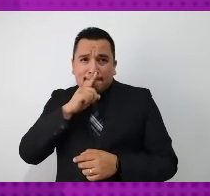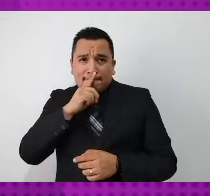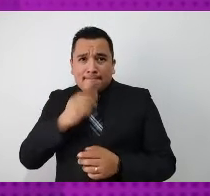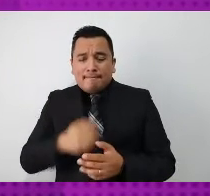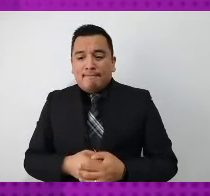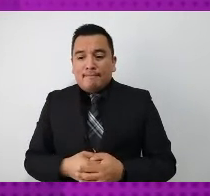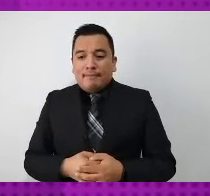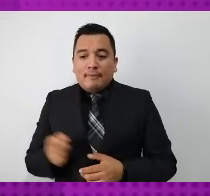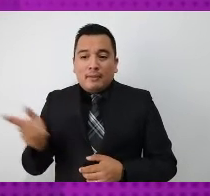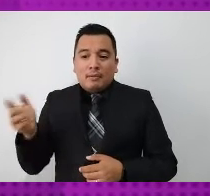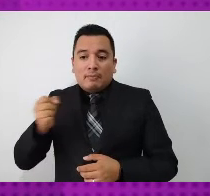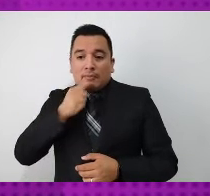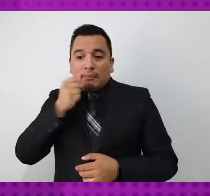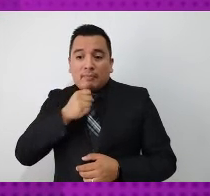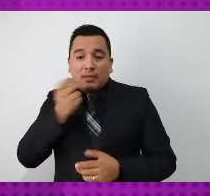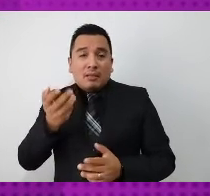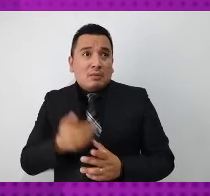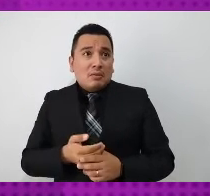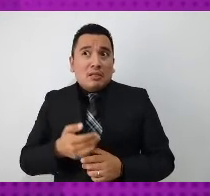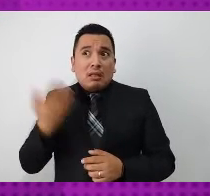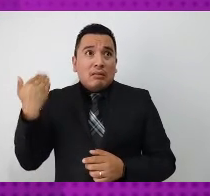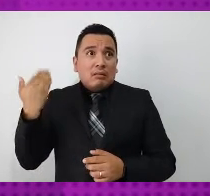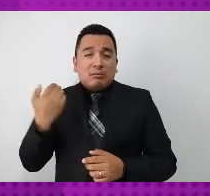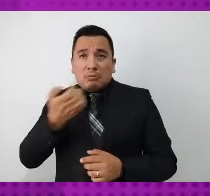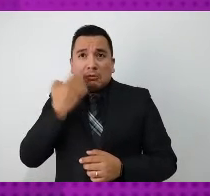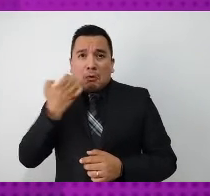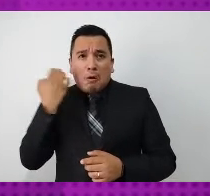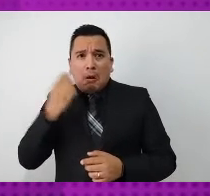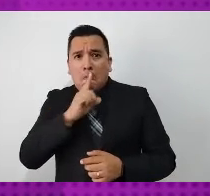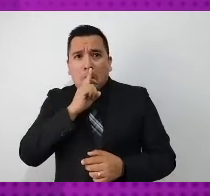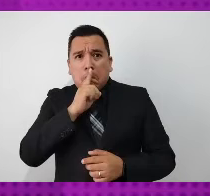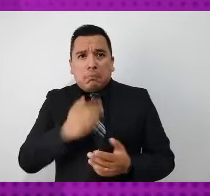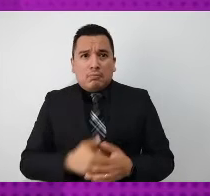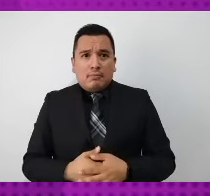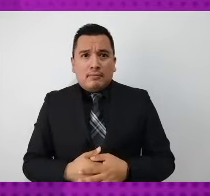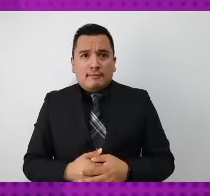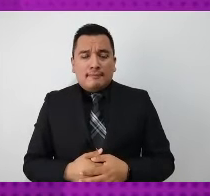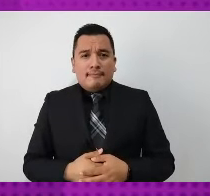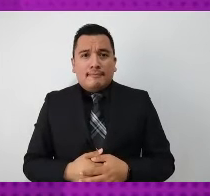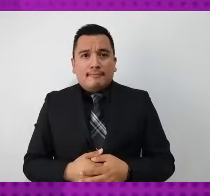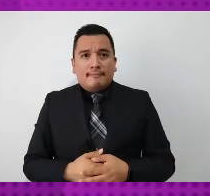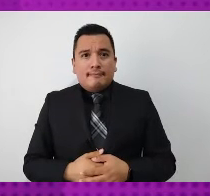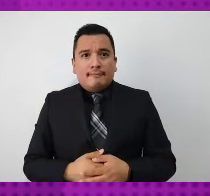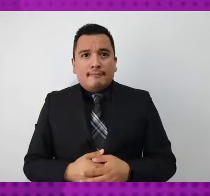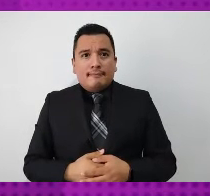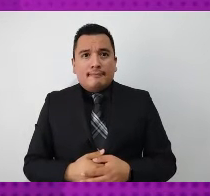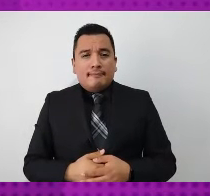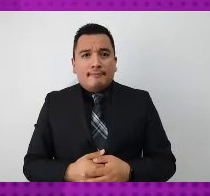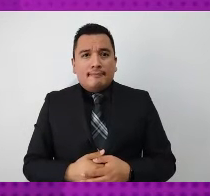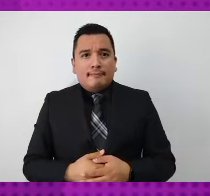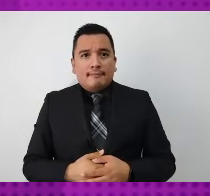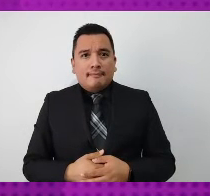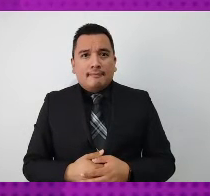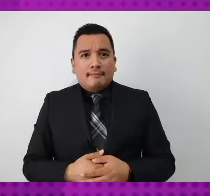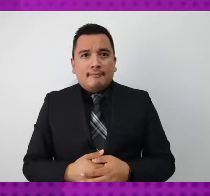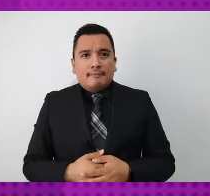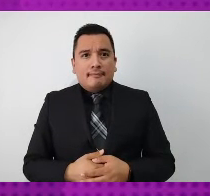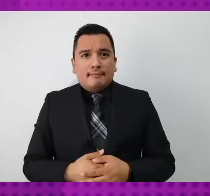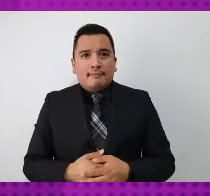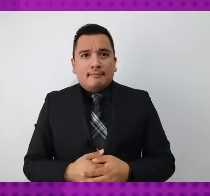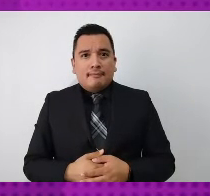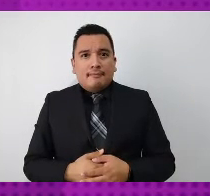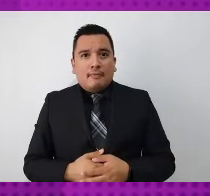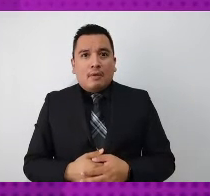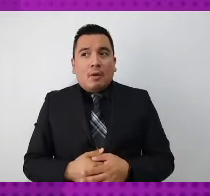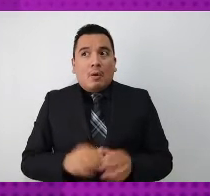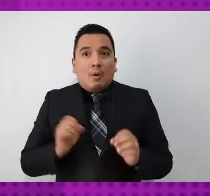mayores ni siquiera tienen acceso a nuevas no tiene acceso pero tampoco los medios para acceder